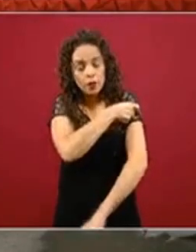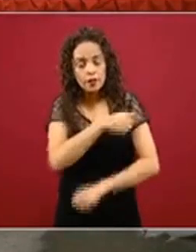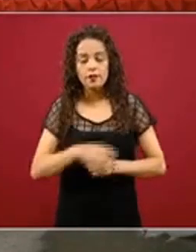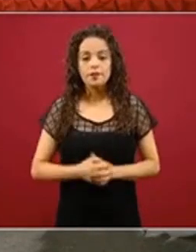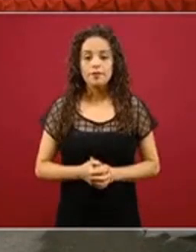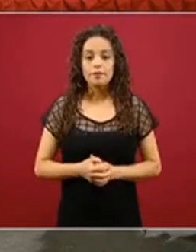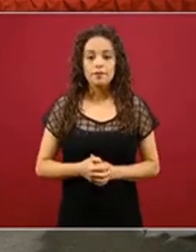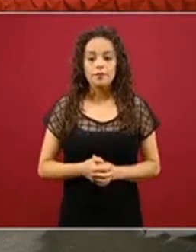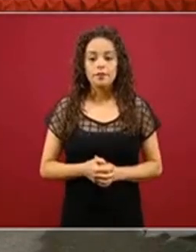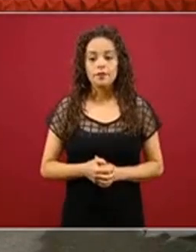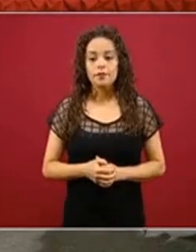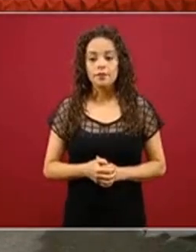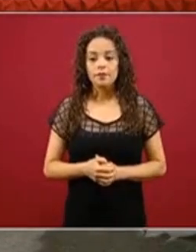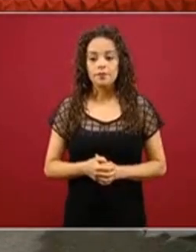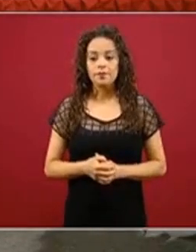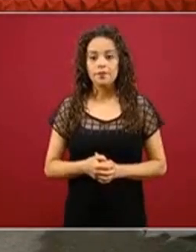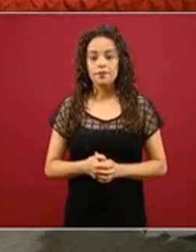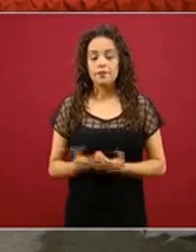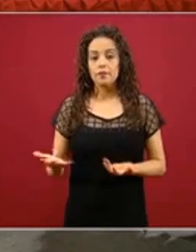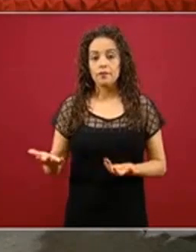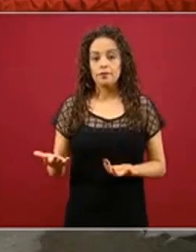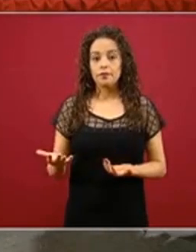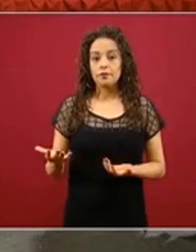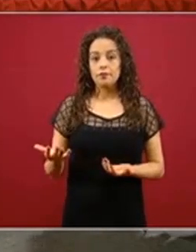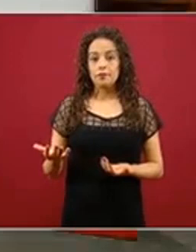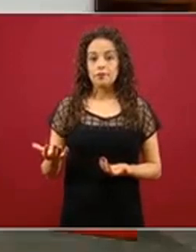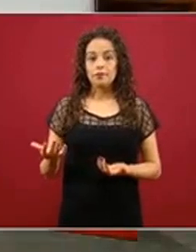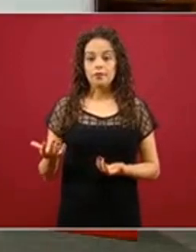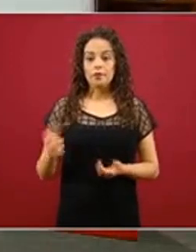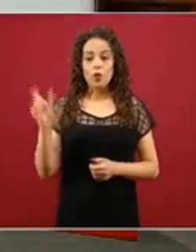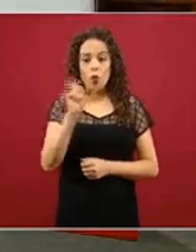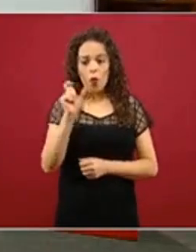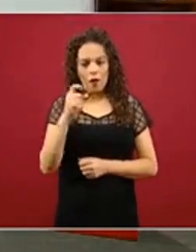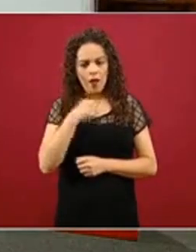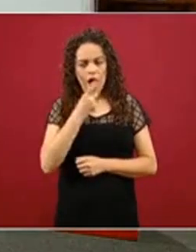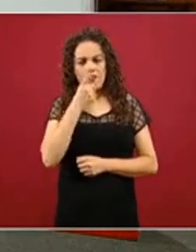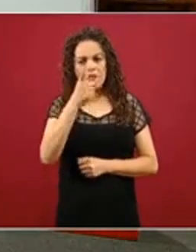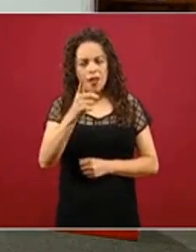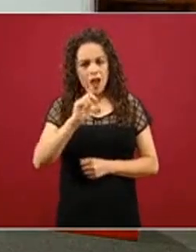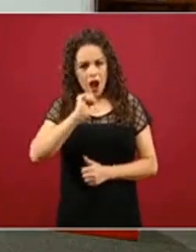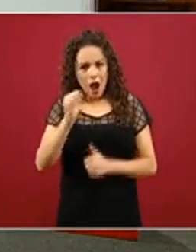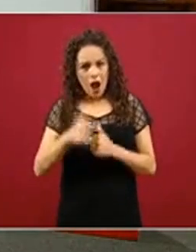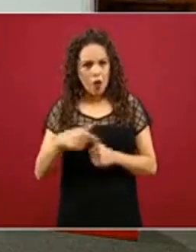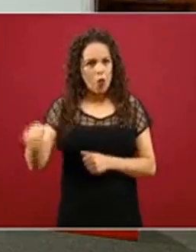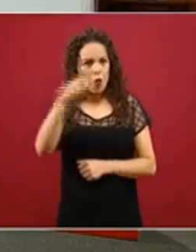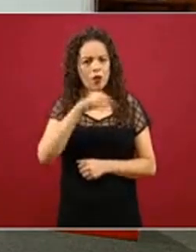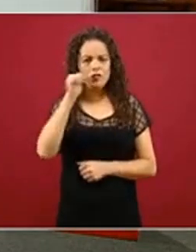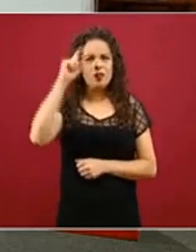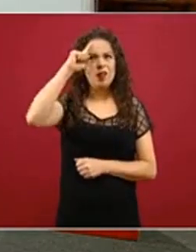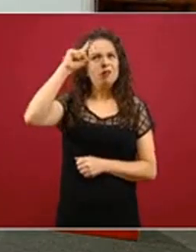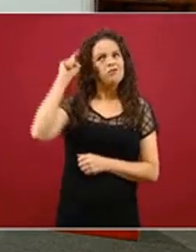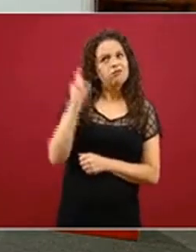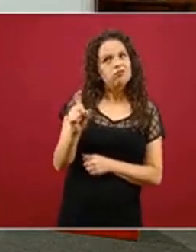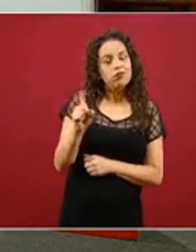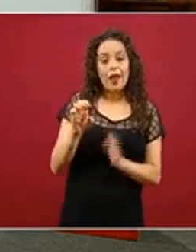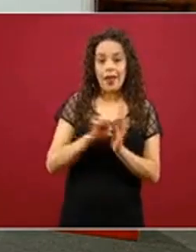y también lo decimos no porque nos agrade, cuando decimos cosas que causan desconcierto, como vamos a tener una epidemia larga, como la